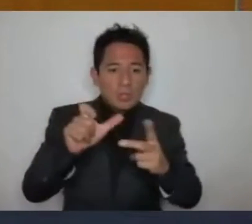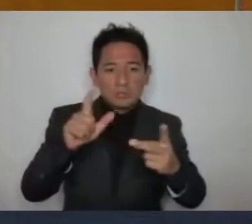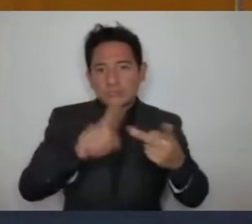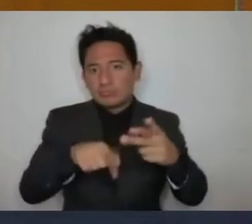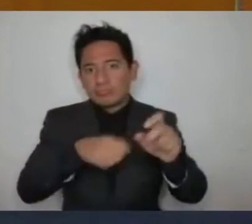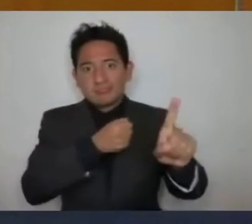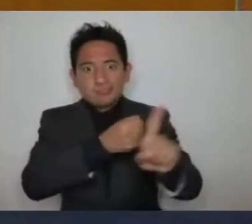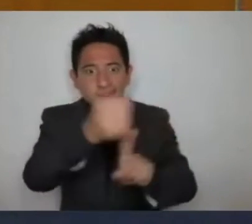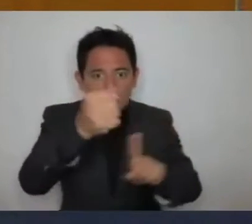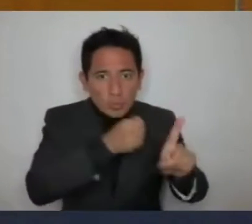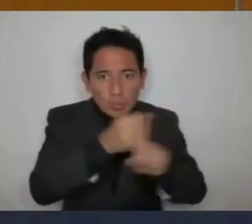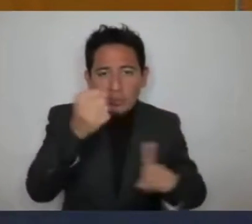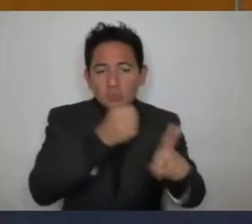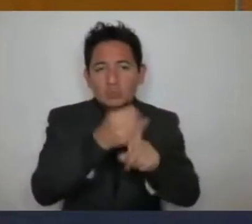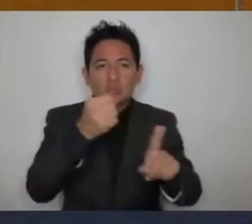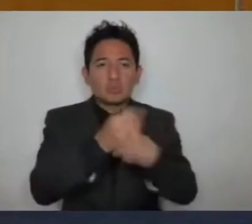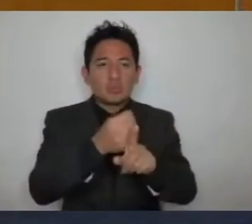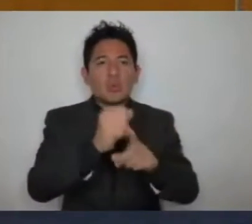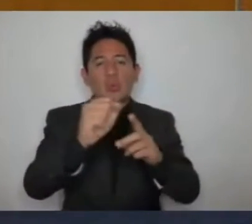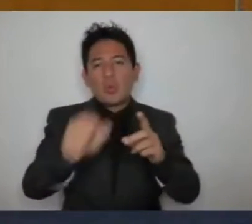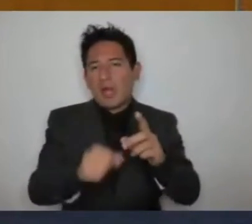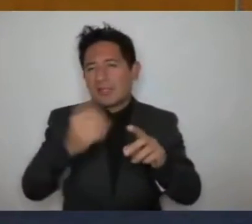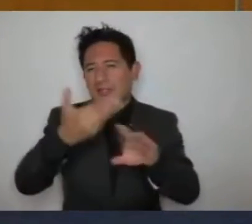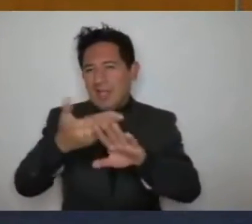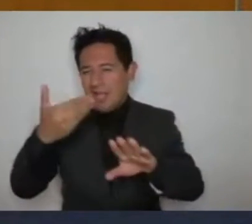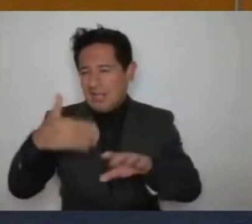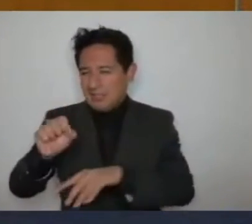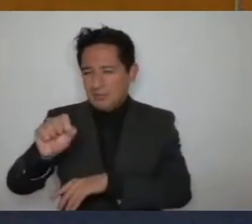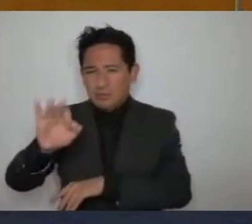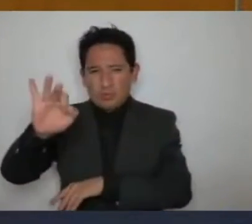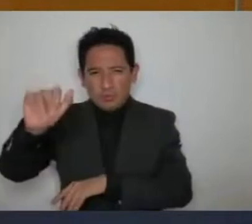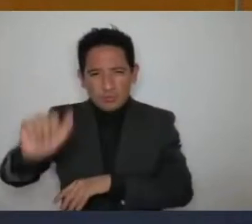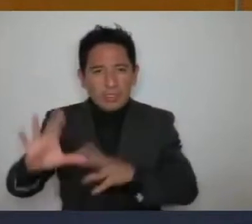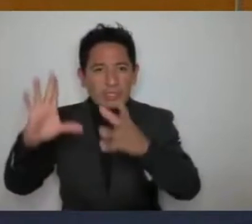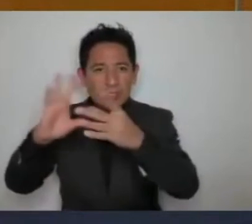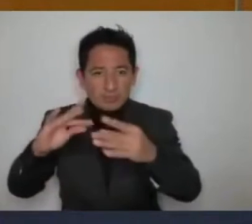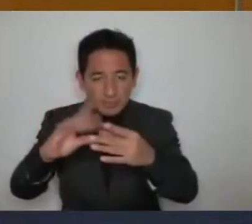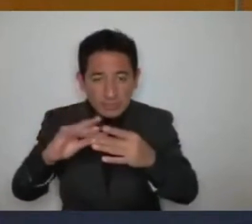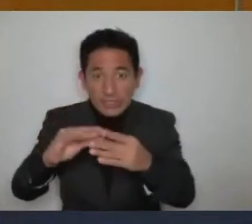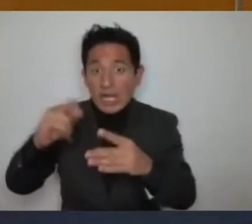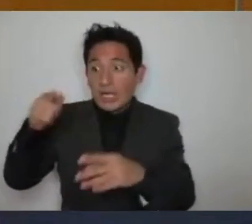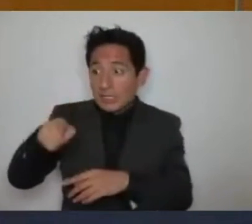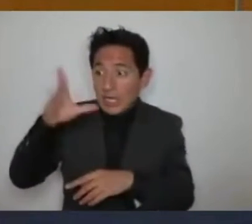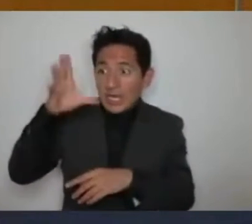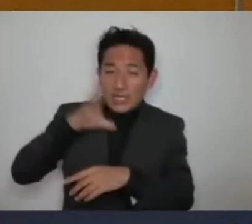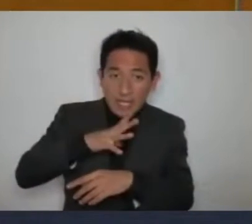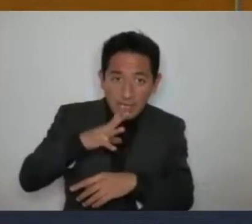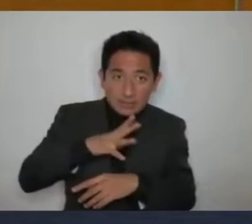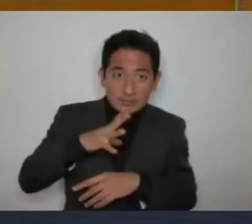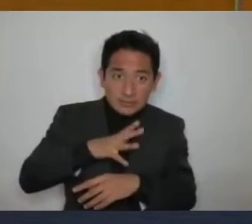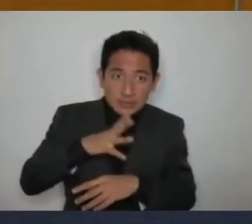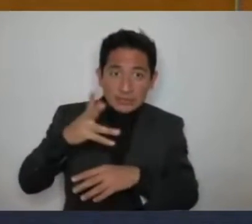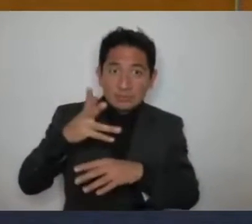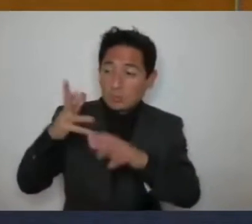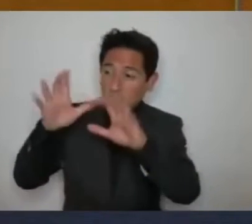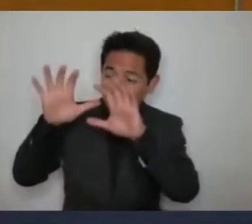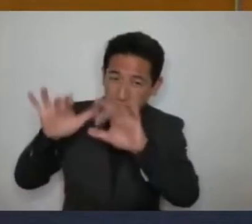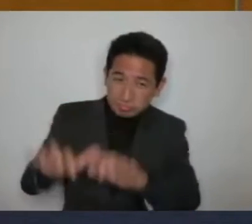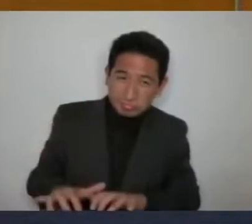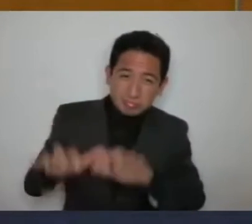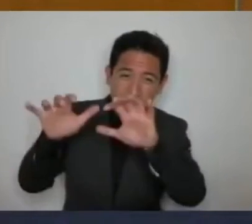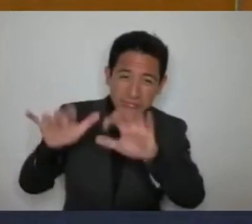lo mencionaba ahorita Sofía toda la parte de los registros no todas las la parte de los registros detenciones por autoridades